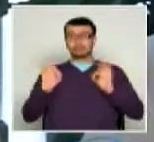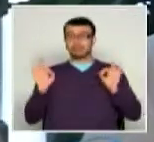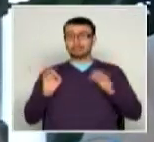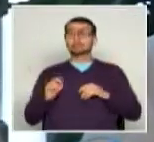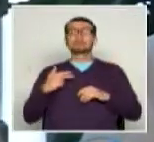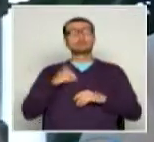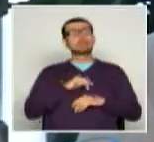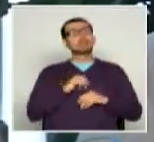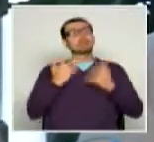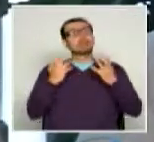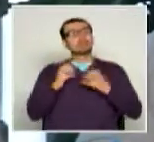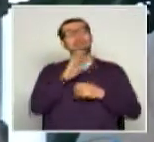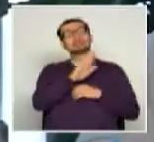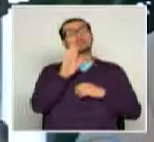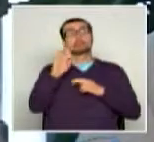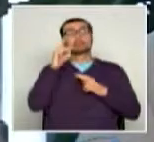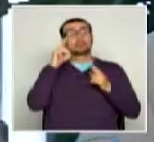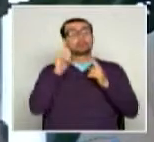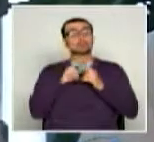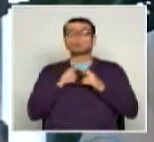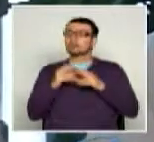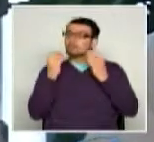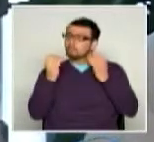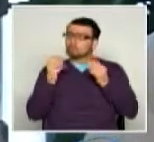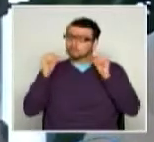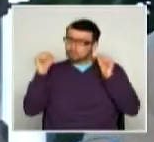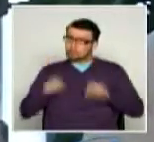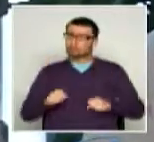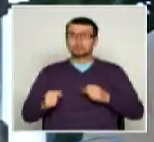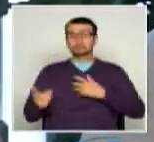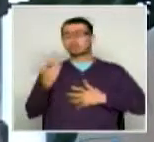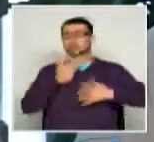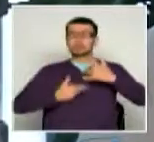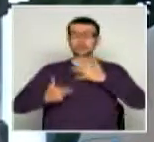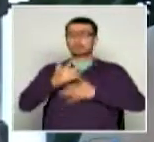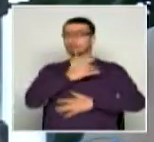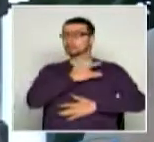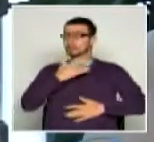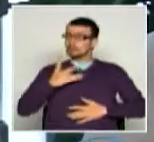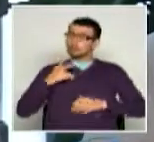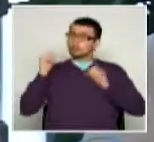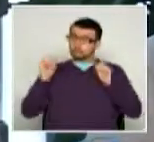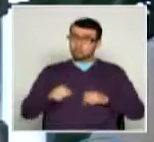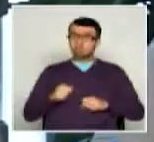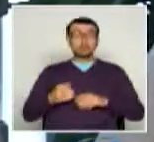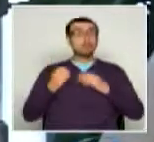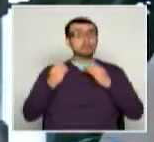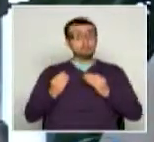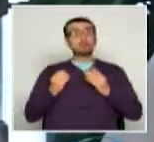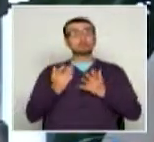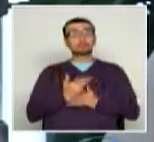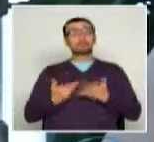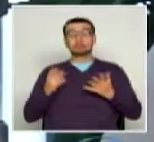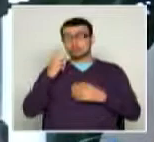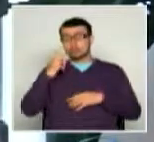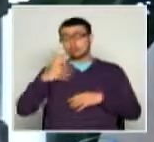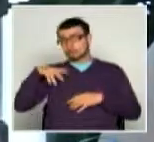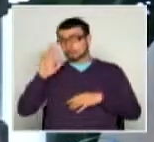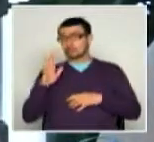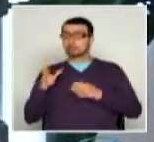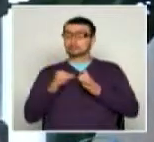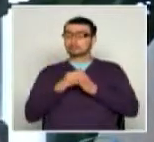queremos es que ustedes conozcan que hay muchas posibilidades terapéuticas, que hay muchas cosas más después del